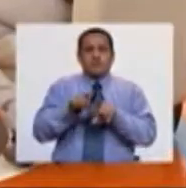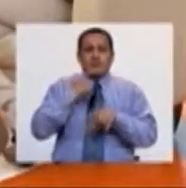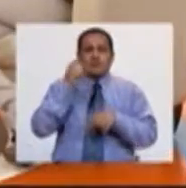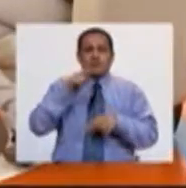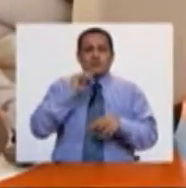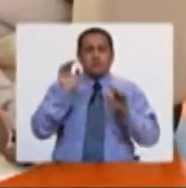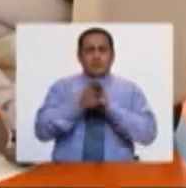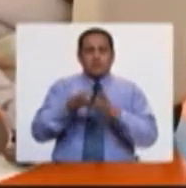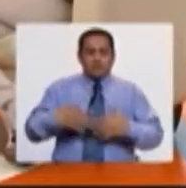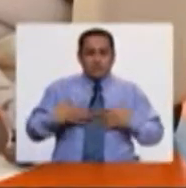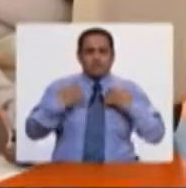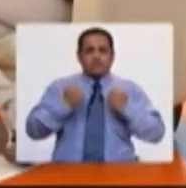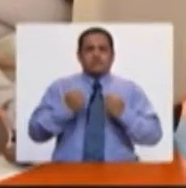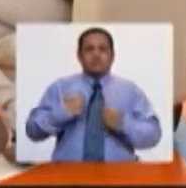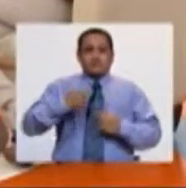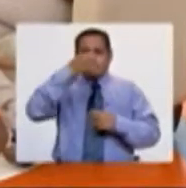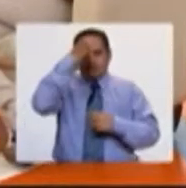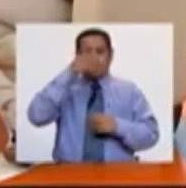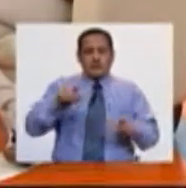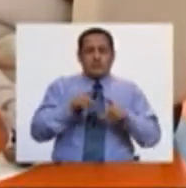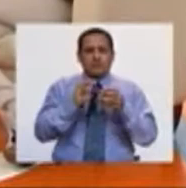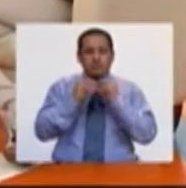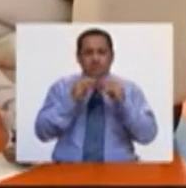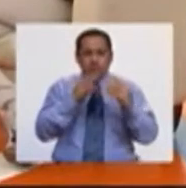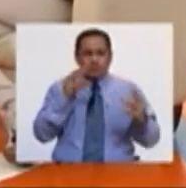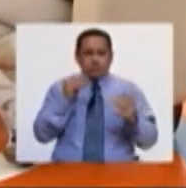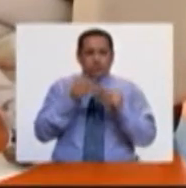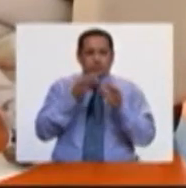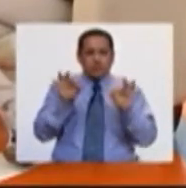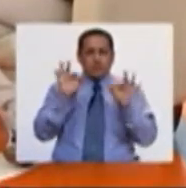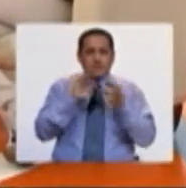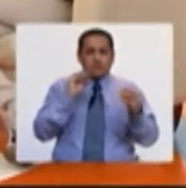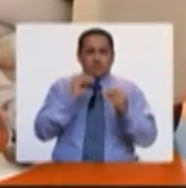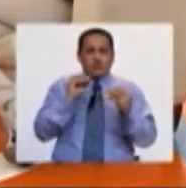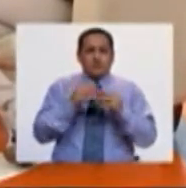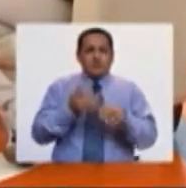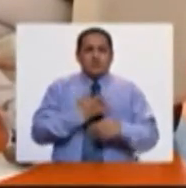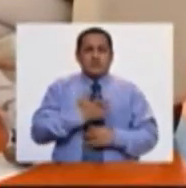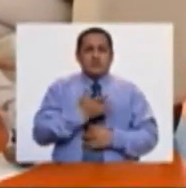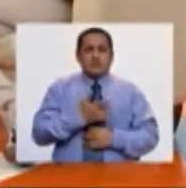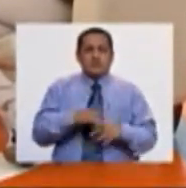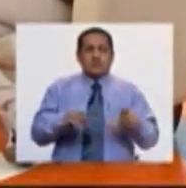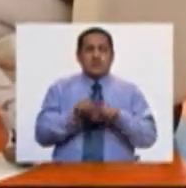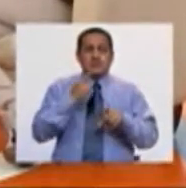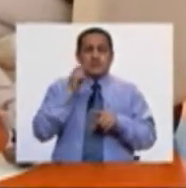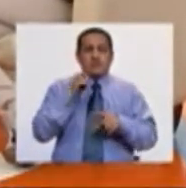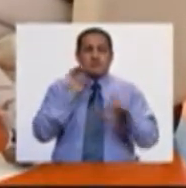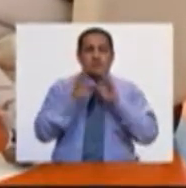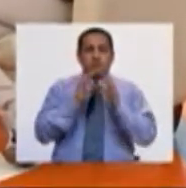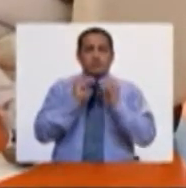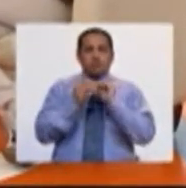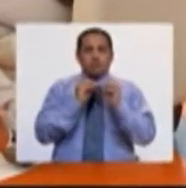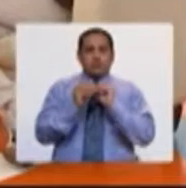y que requieren destrezas y requieren conocimientos y requieren un manejo muy cuidadoso, porque son altamente sensibles. En ese sentido requieren también